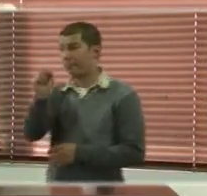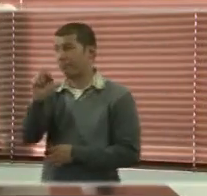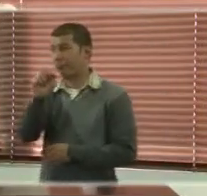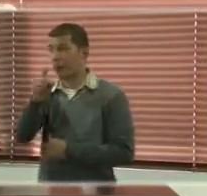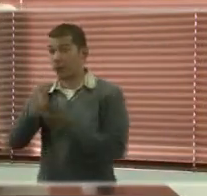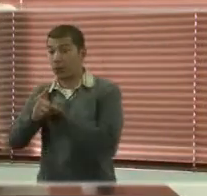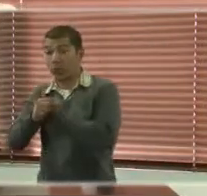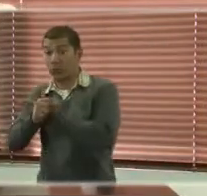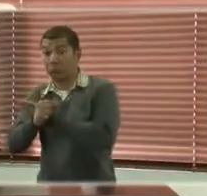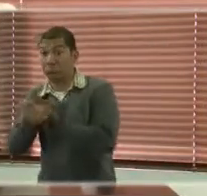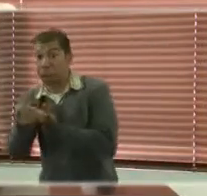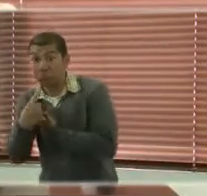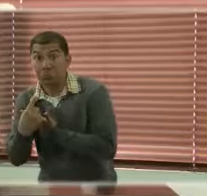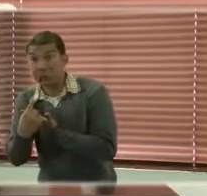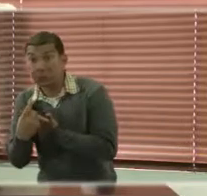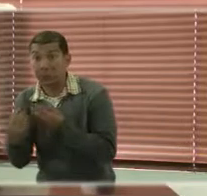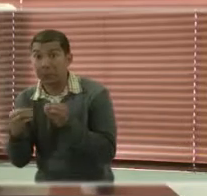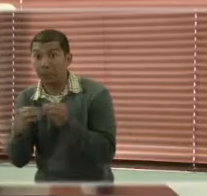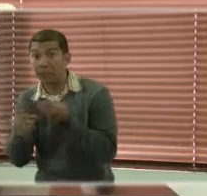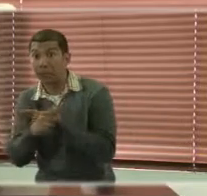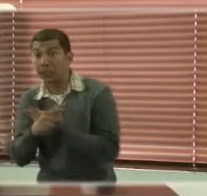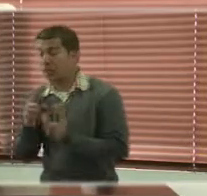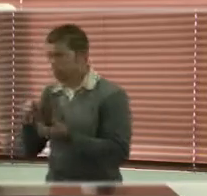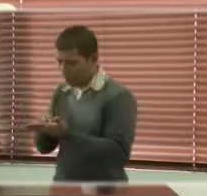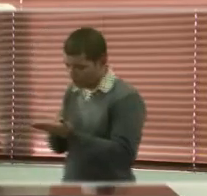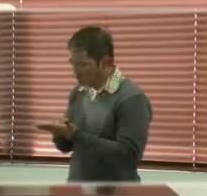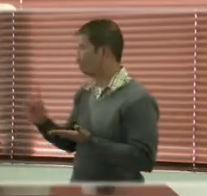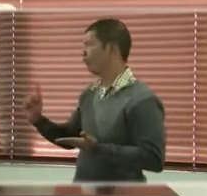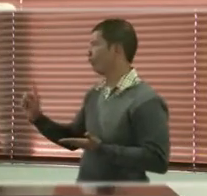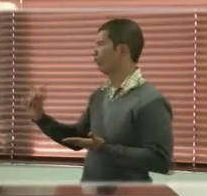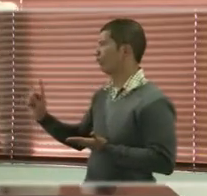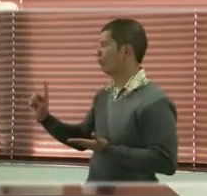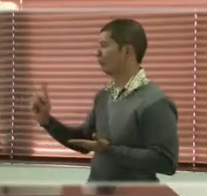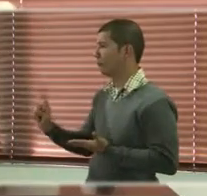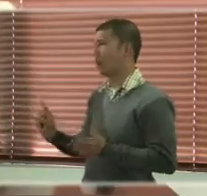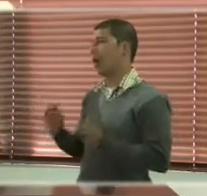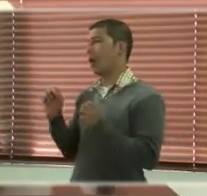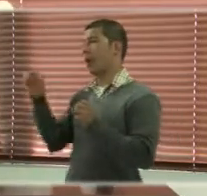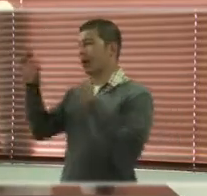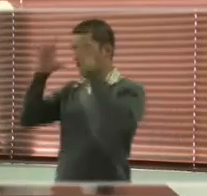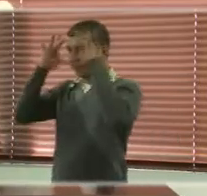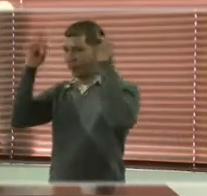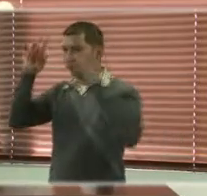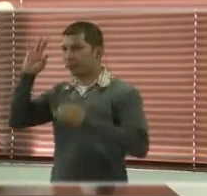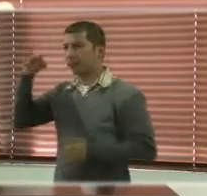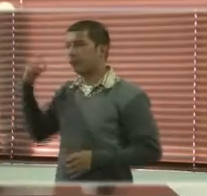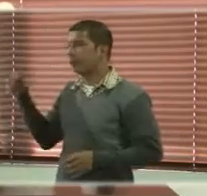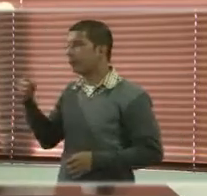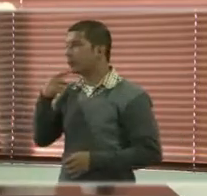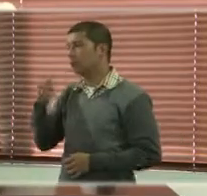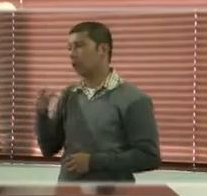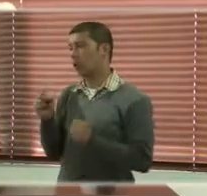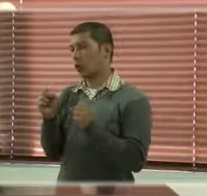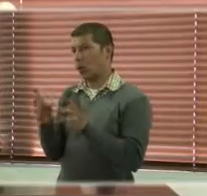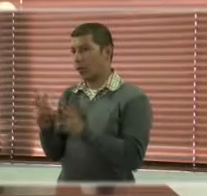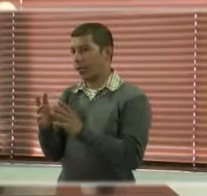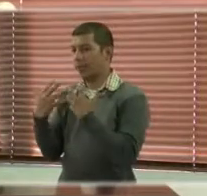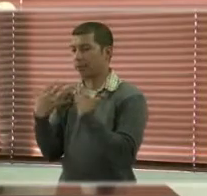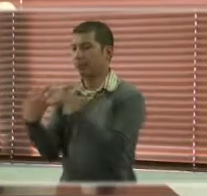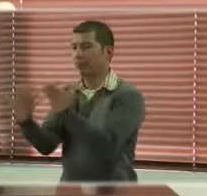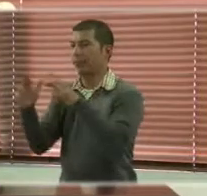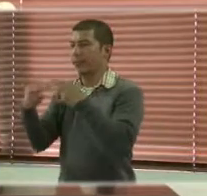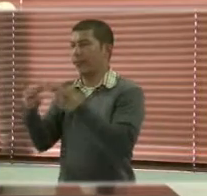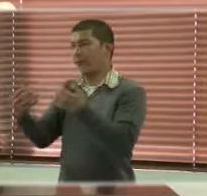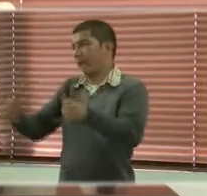damos por cerrado esta jornada agradecemos muchísimo a todas las personas y organizaciones aquí